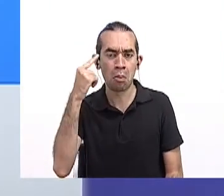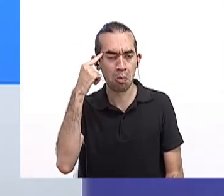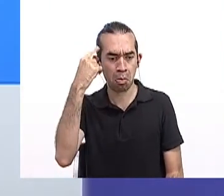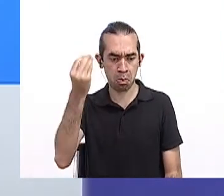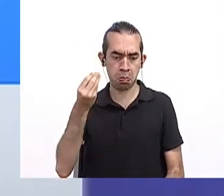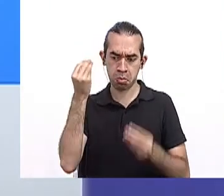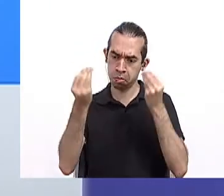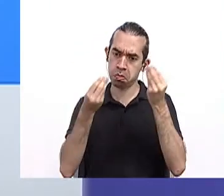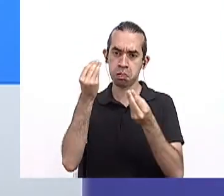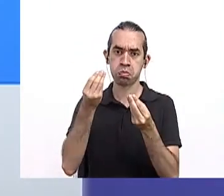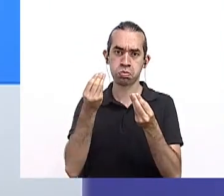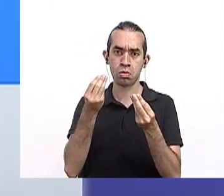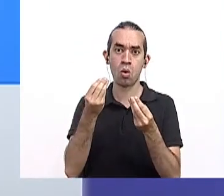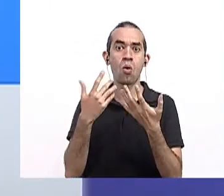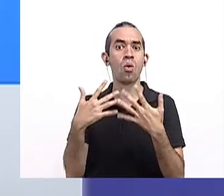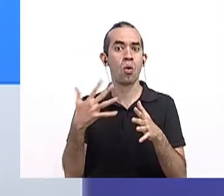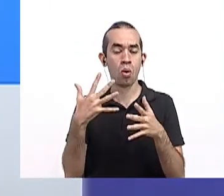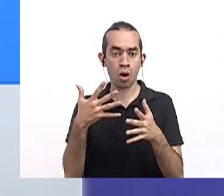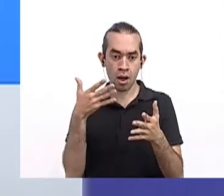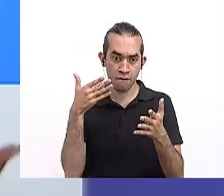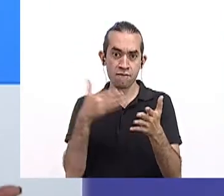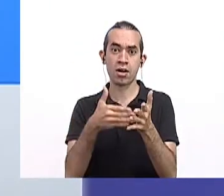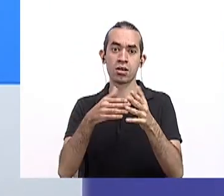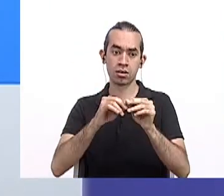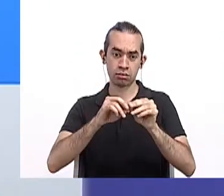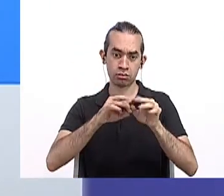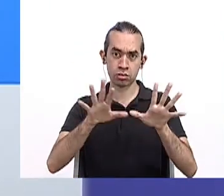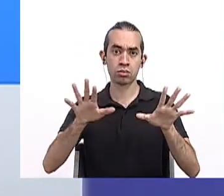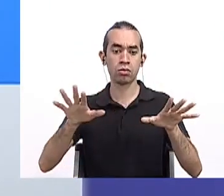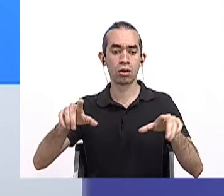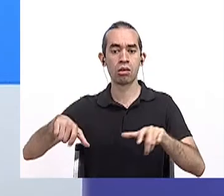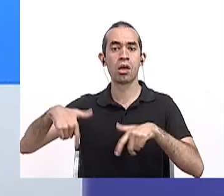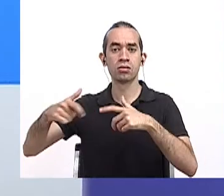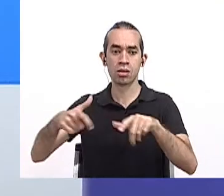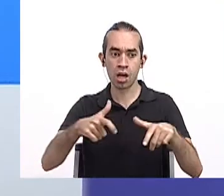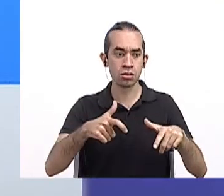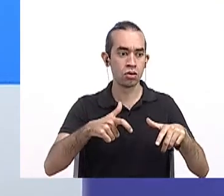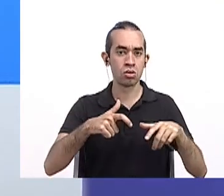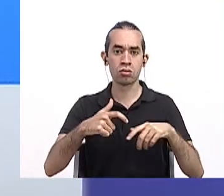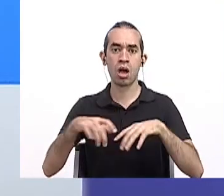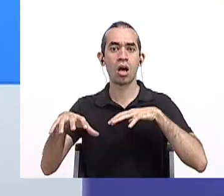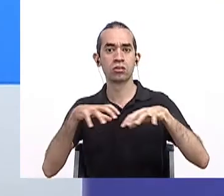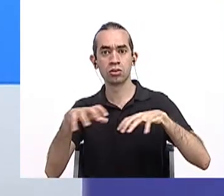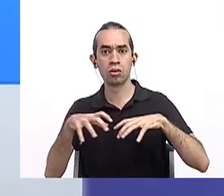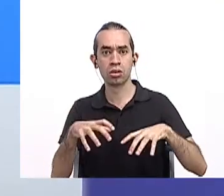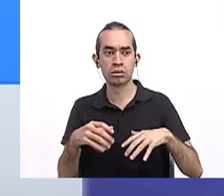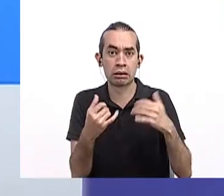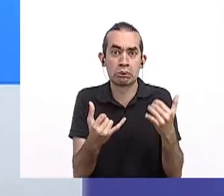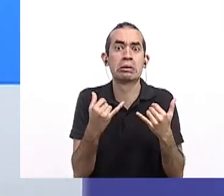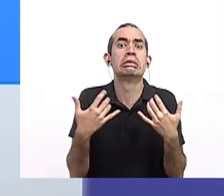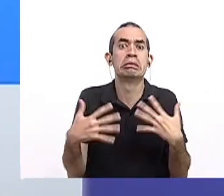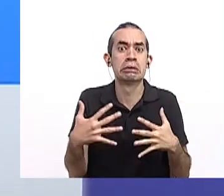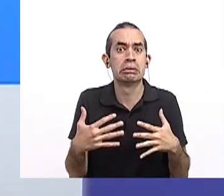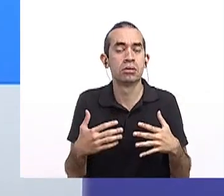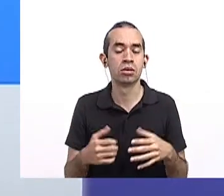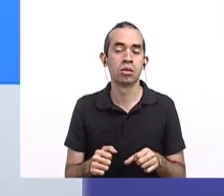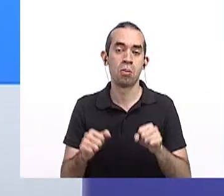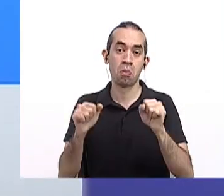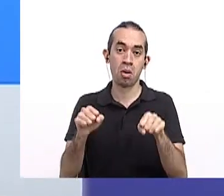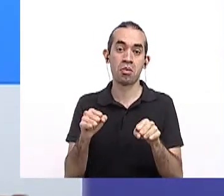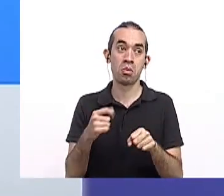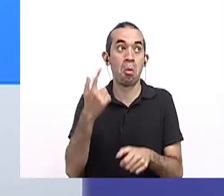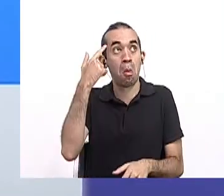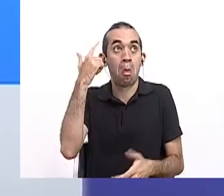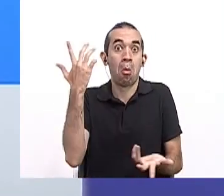el alcance de todos estos desechos y en nuestras acciones en la actualidad probablemente no